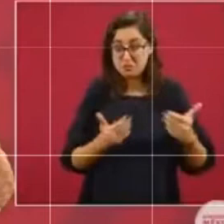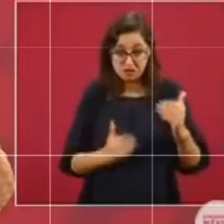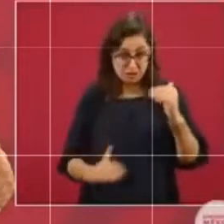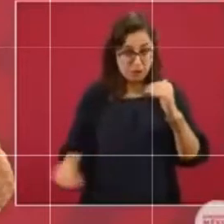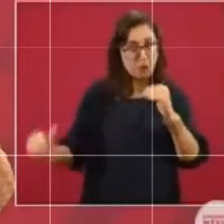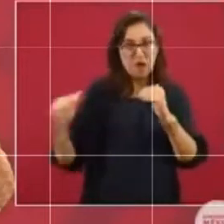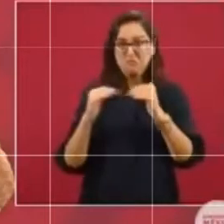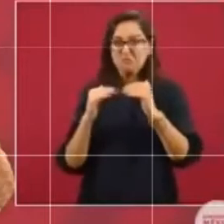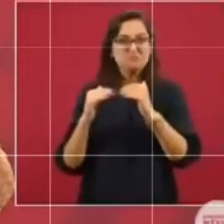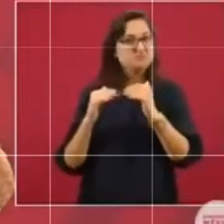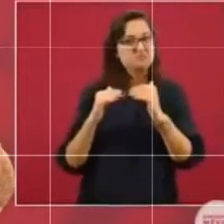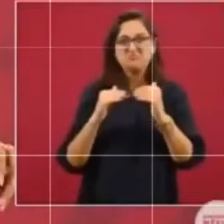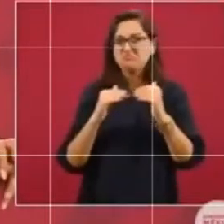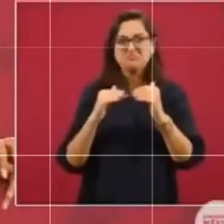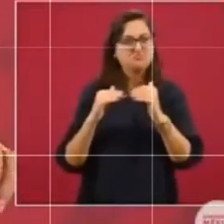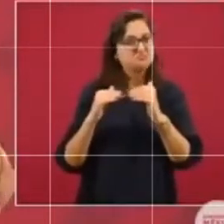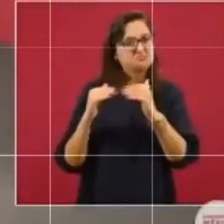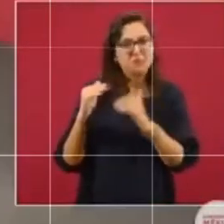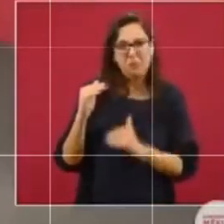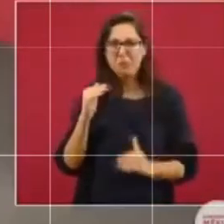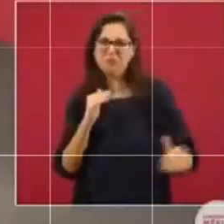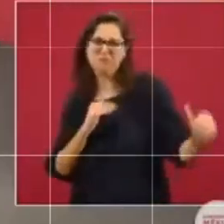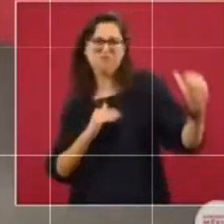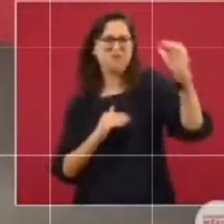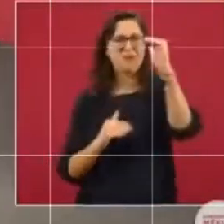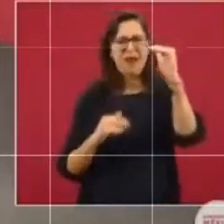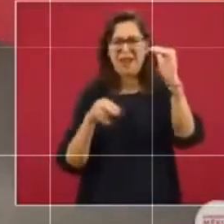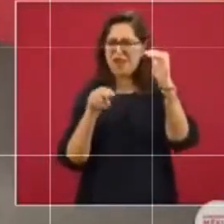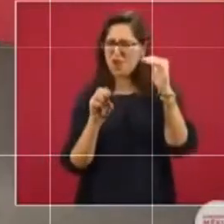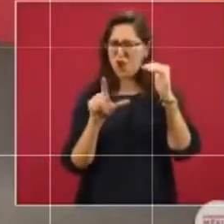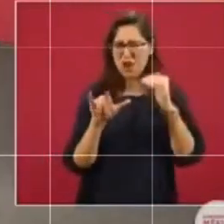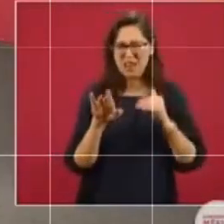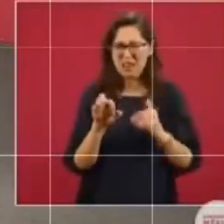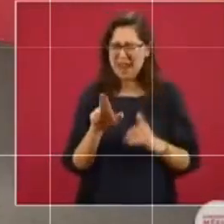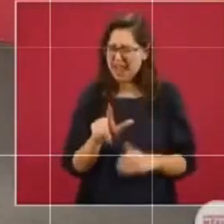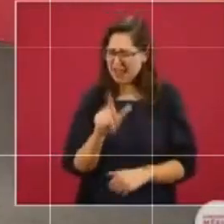desigualdad económica y social en el país.